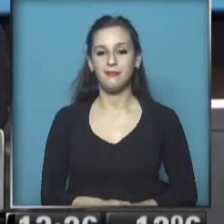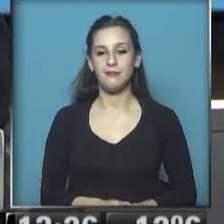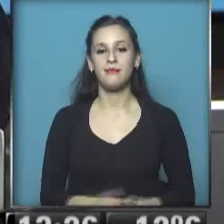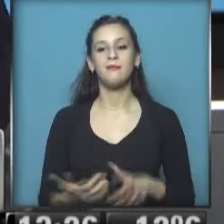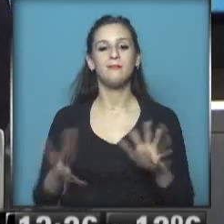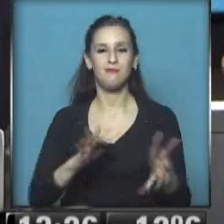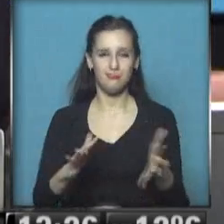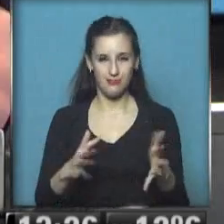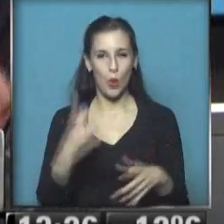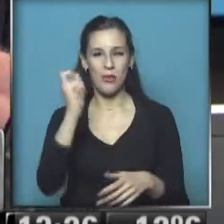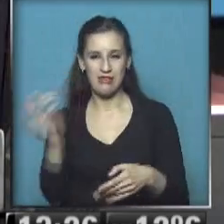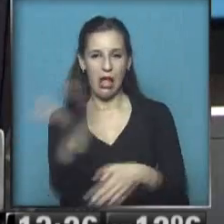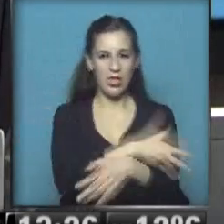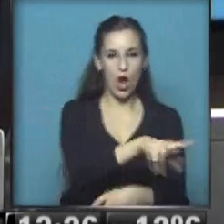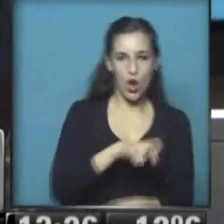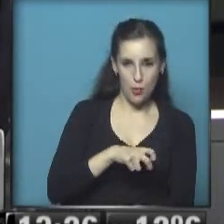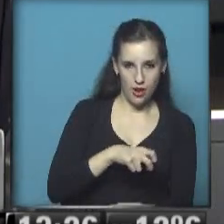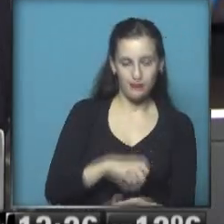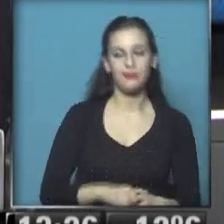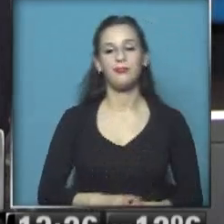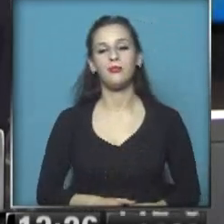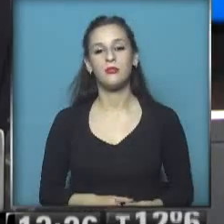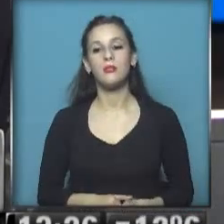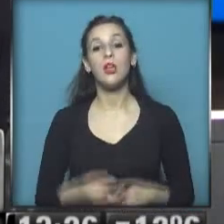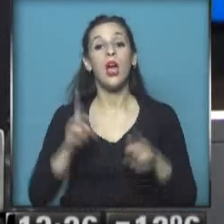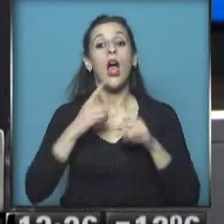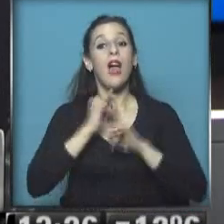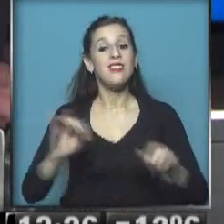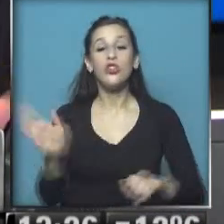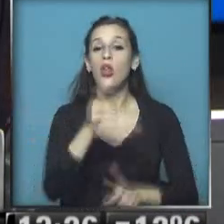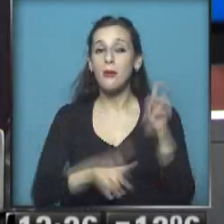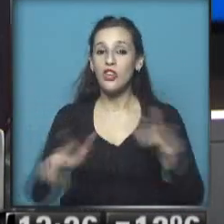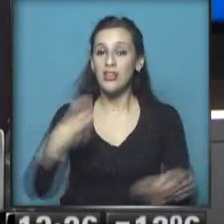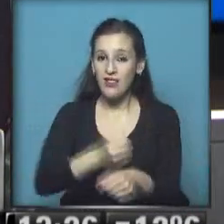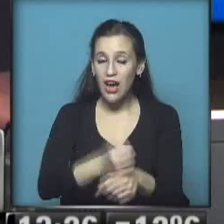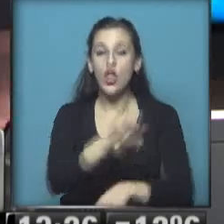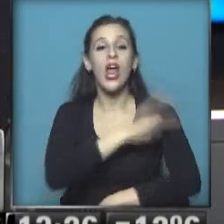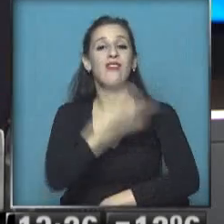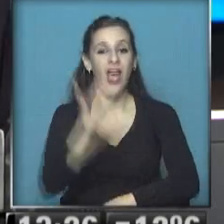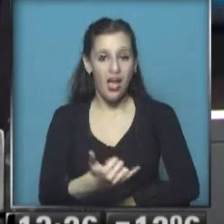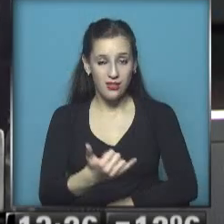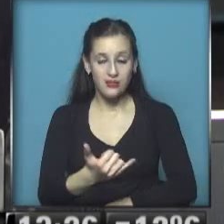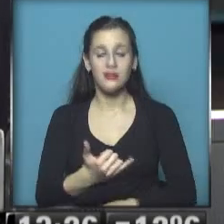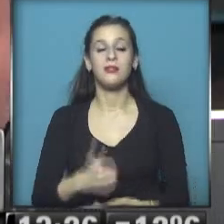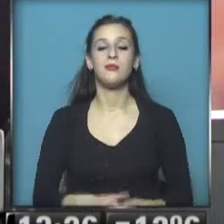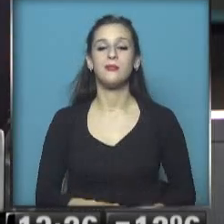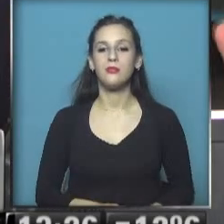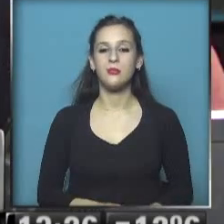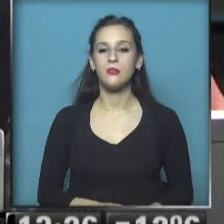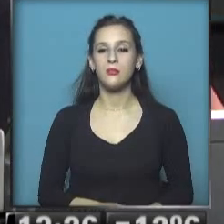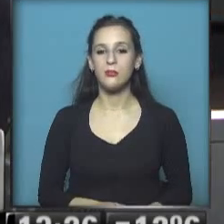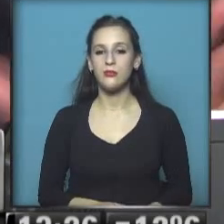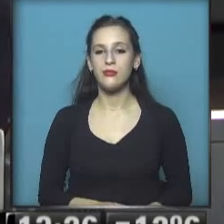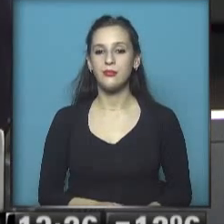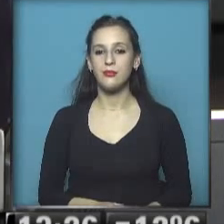están pagando las dos cosas juntas lo que le decimos a los trabajadores en relación de dependencia en el caso de maría lo es está incorporado el sistema nacional que